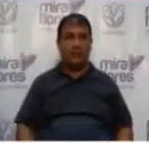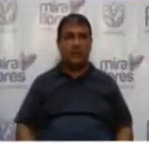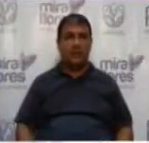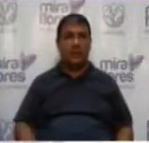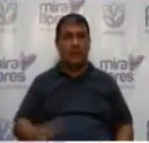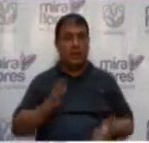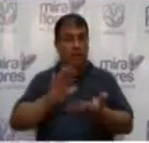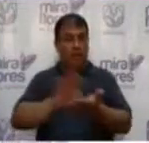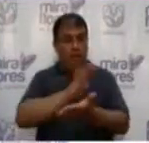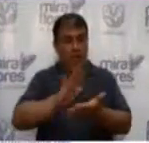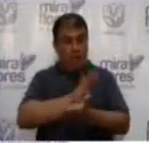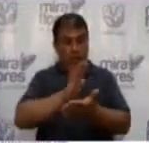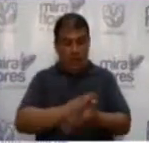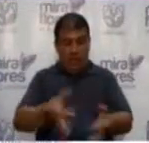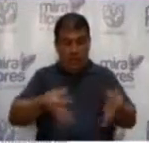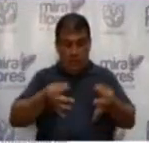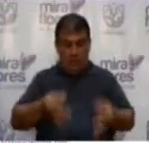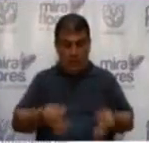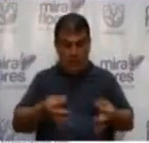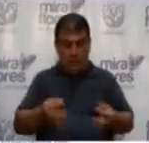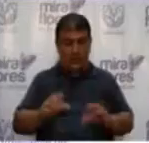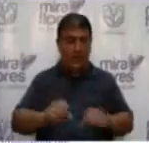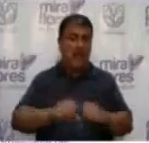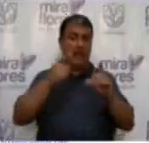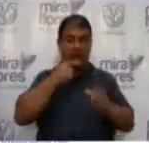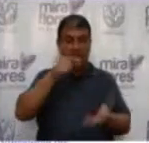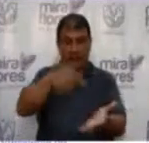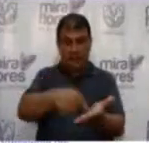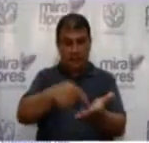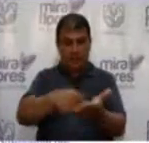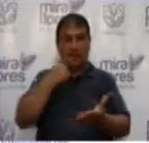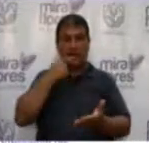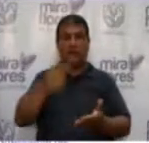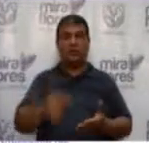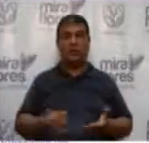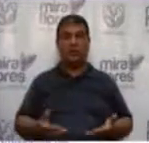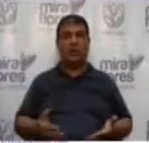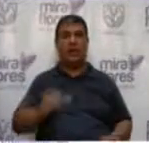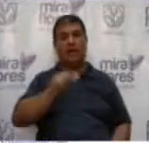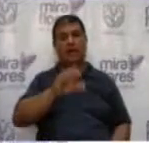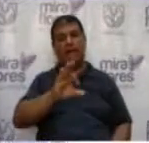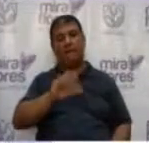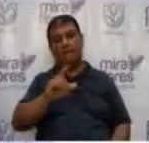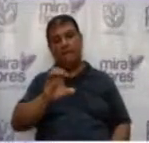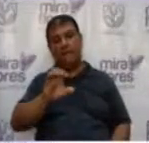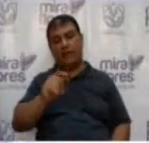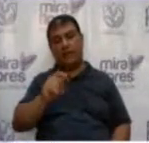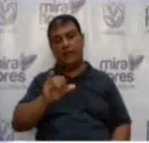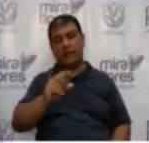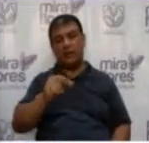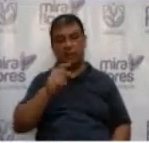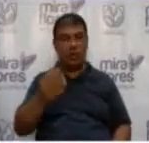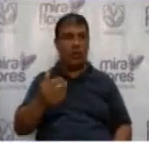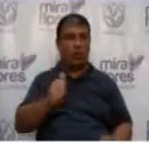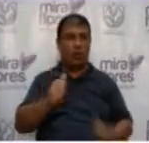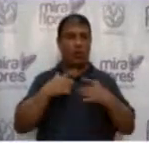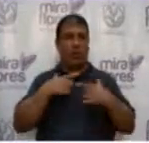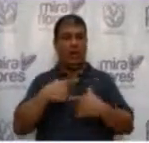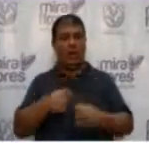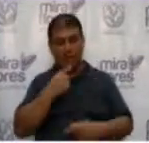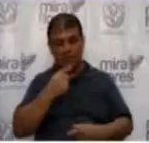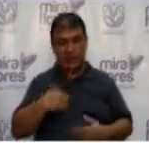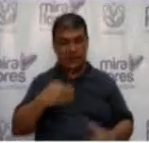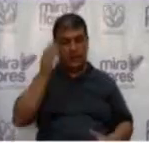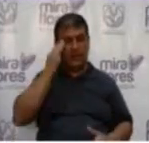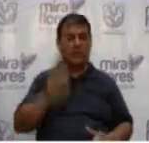En los papeles que usted ha recibido, claramente se dice que esto es una afectación en uso. Y usted como abogado debería saber que